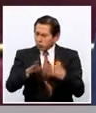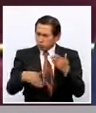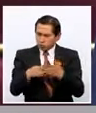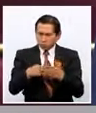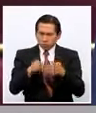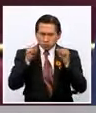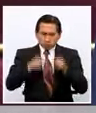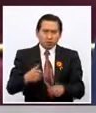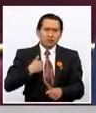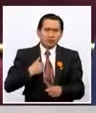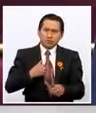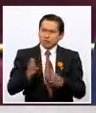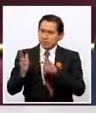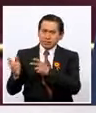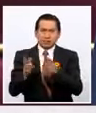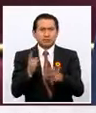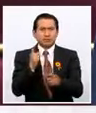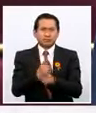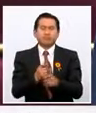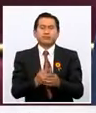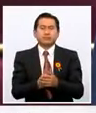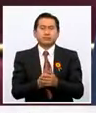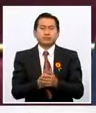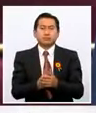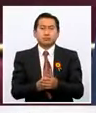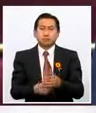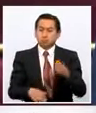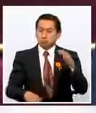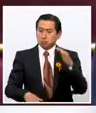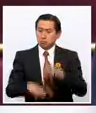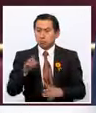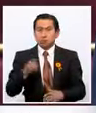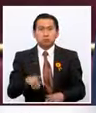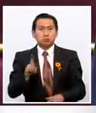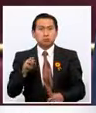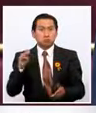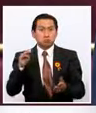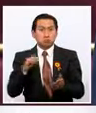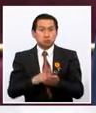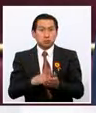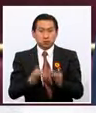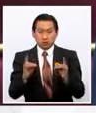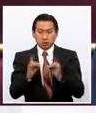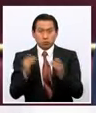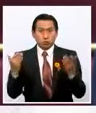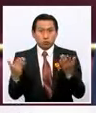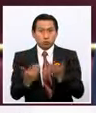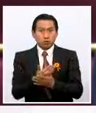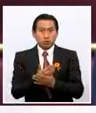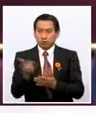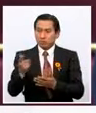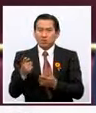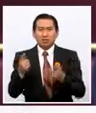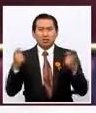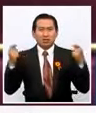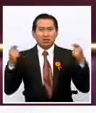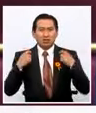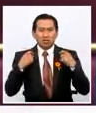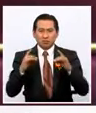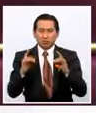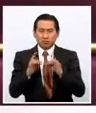es posible más de 1.000 nuevas camas más de 400 terapias 30